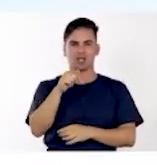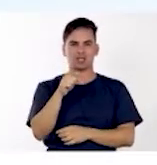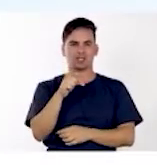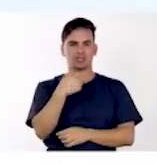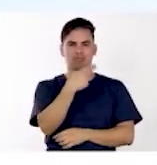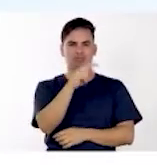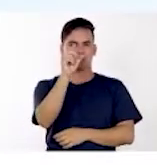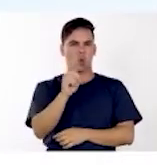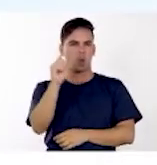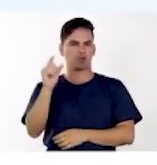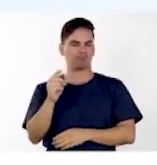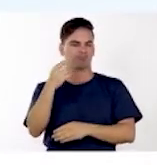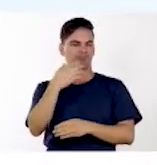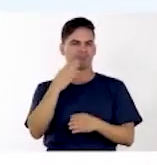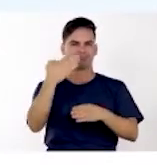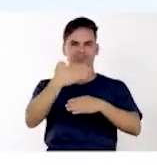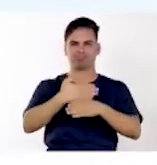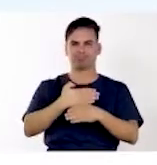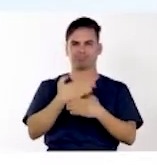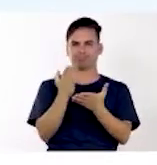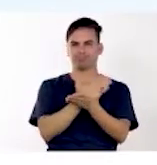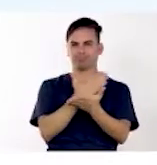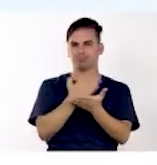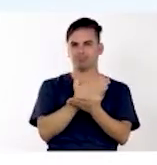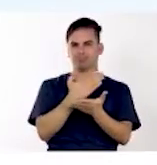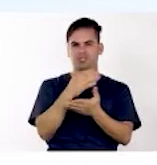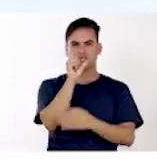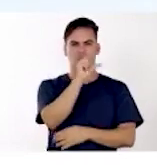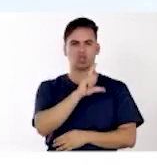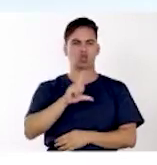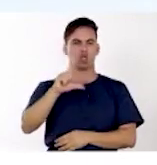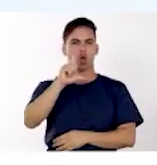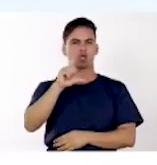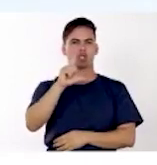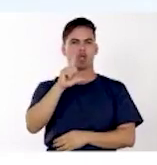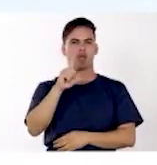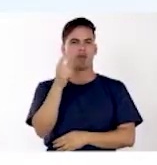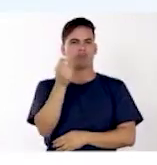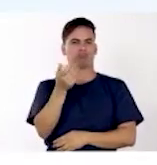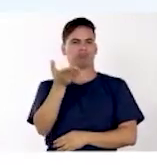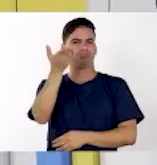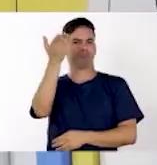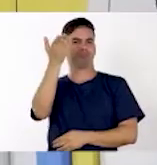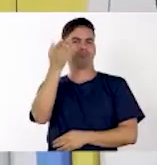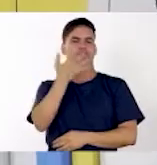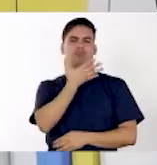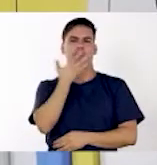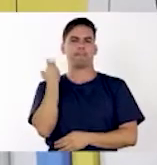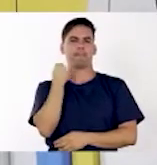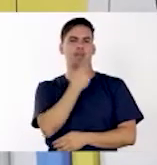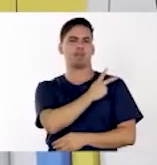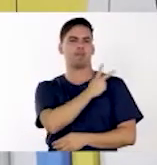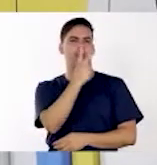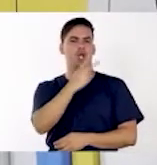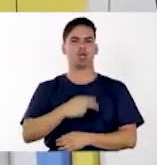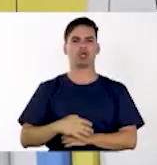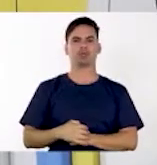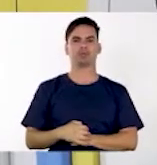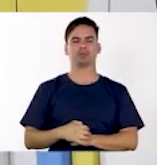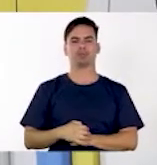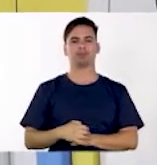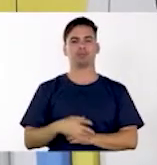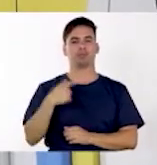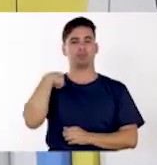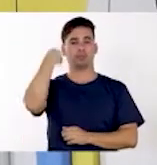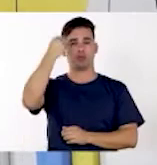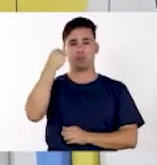burguesa, la cual irá perdiendo estos valores. Yo pienso que con esto ya ustedes